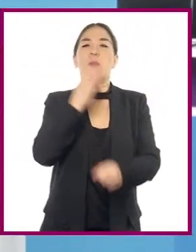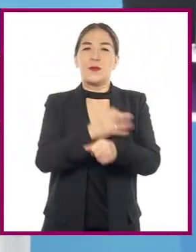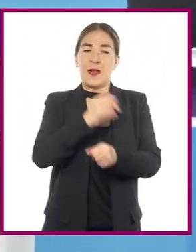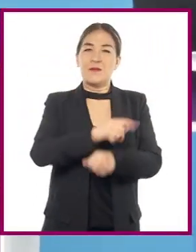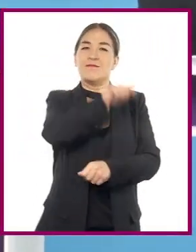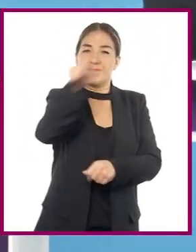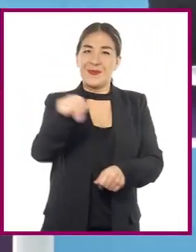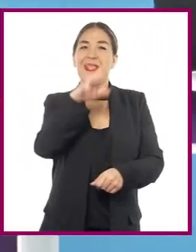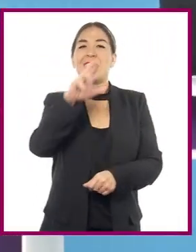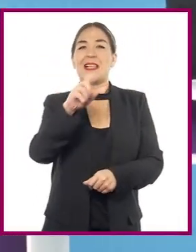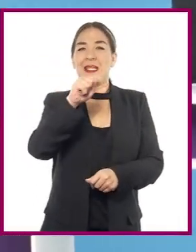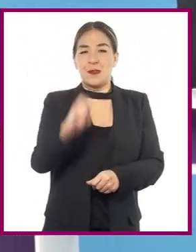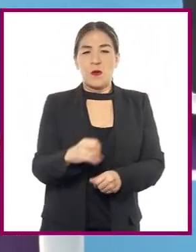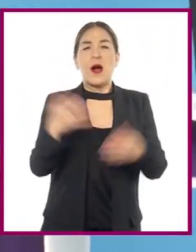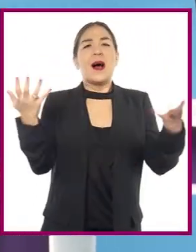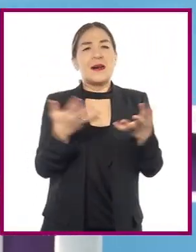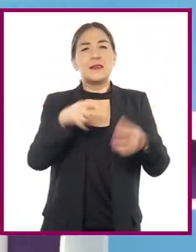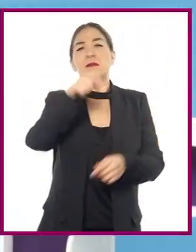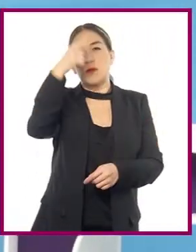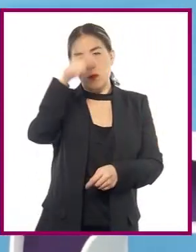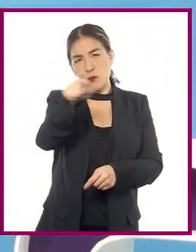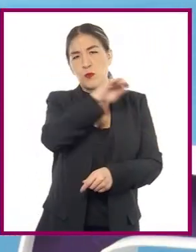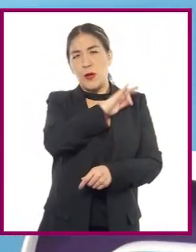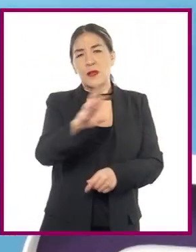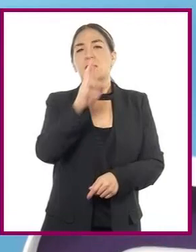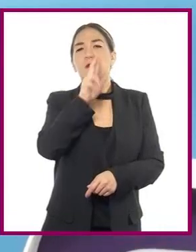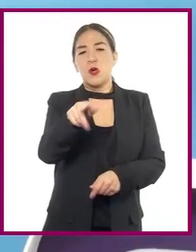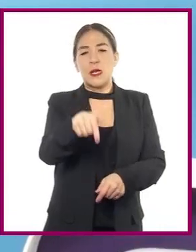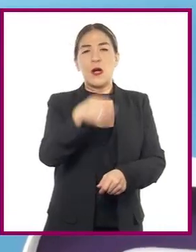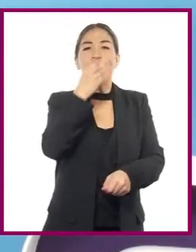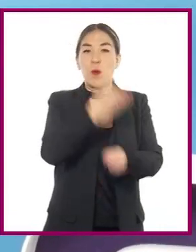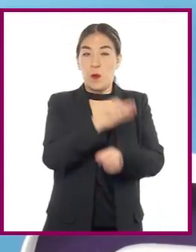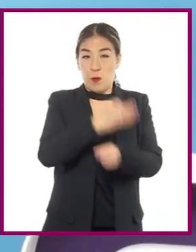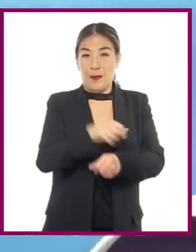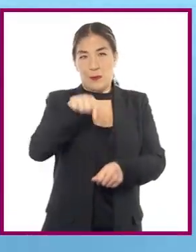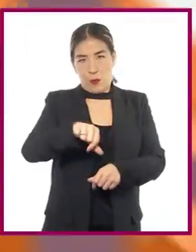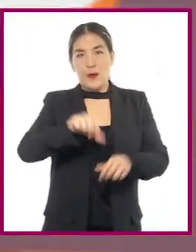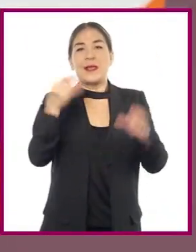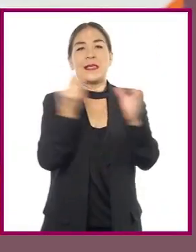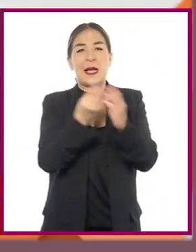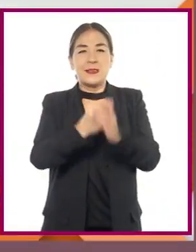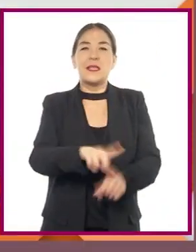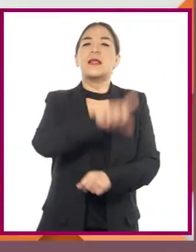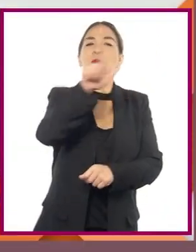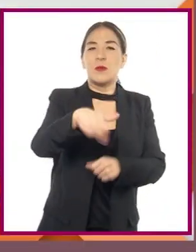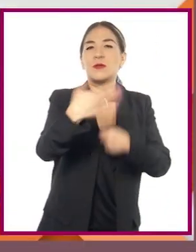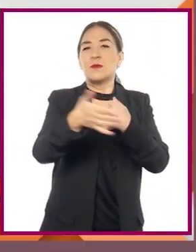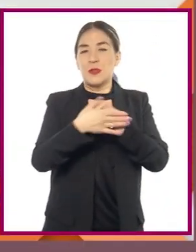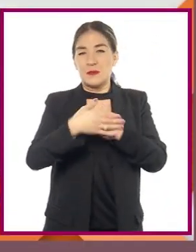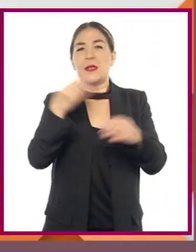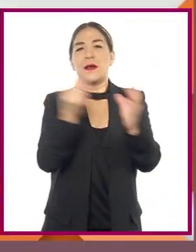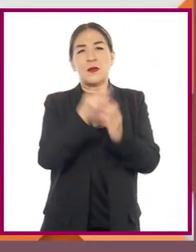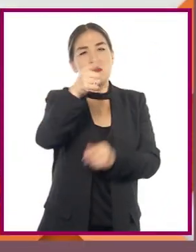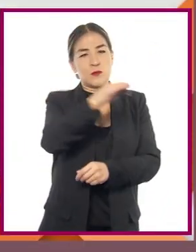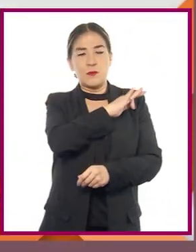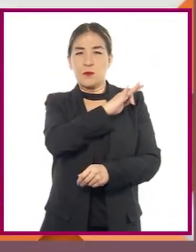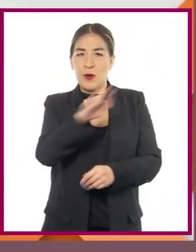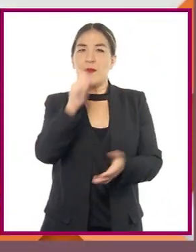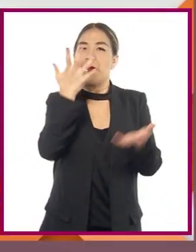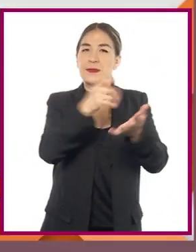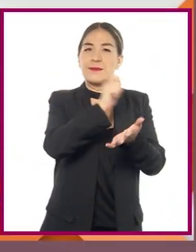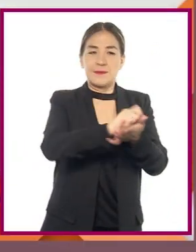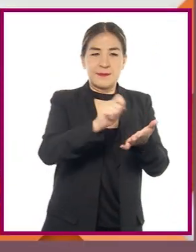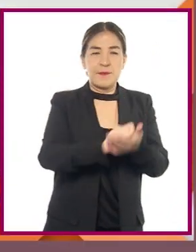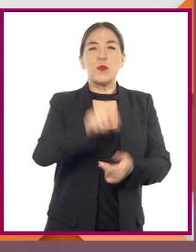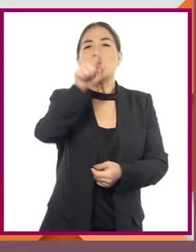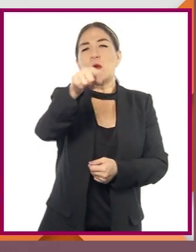reto, el cual podrán ir resolviendo en esta y la siguiente sesión. Este consistirá en elegir un